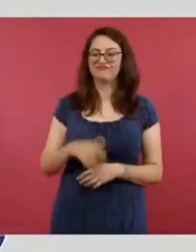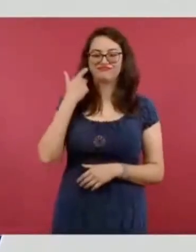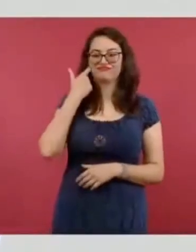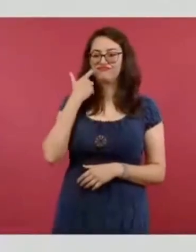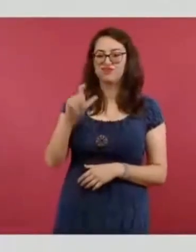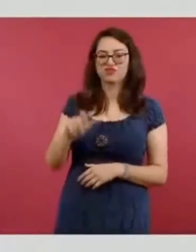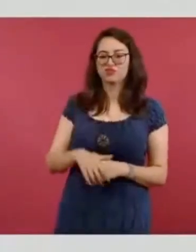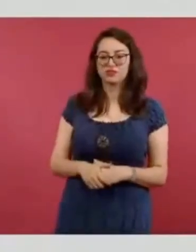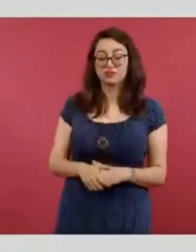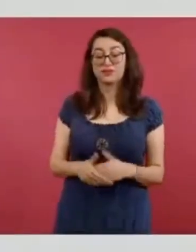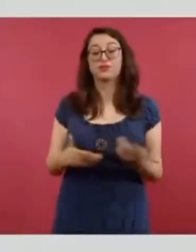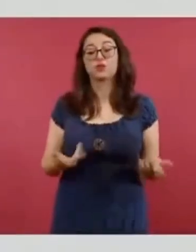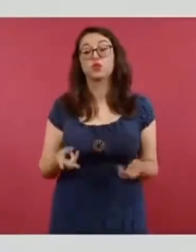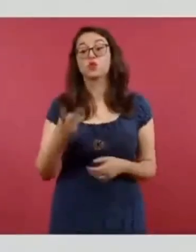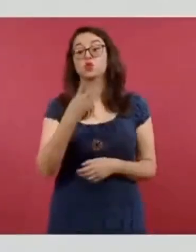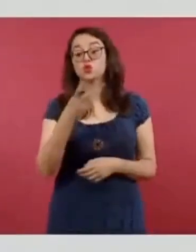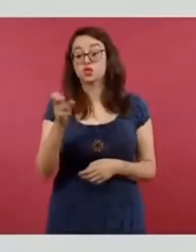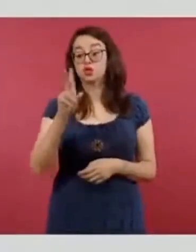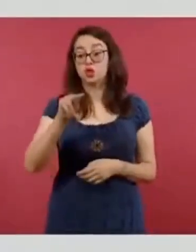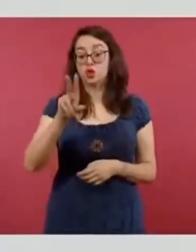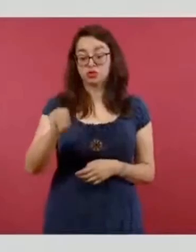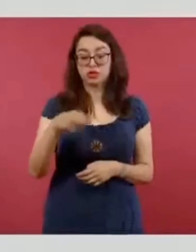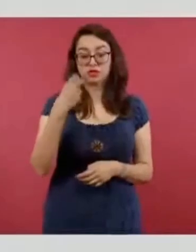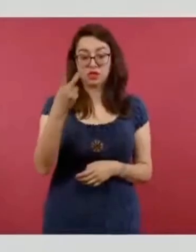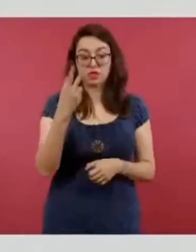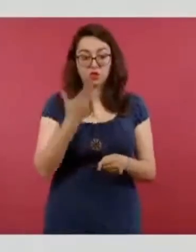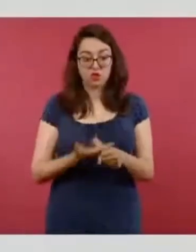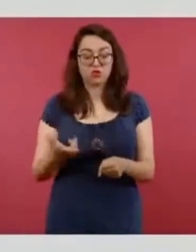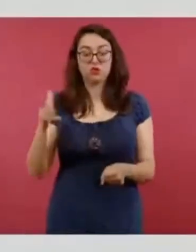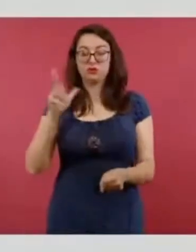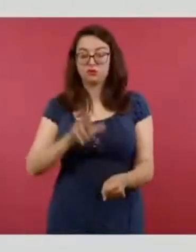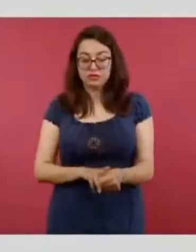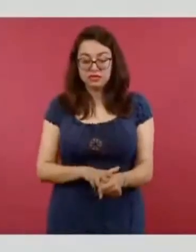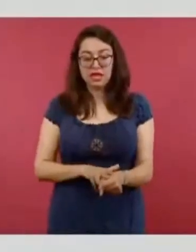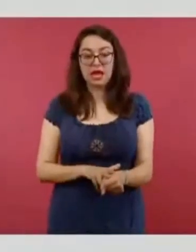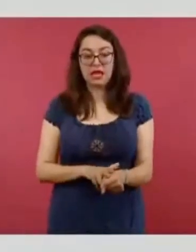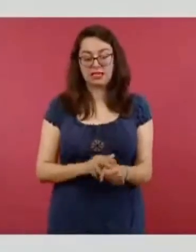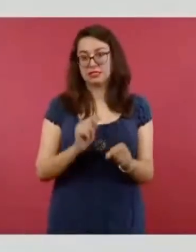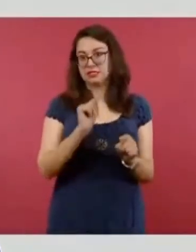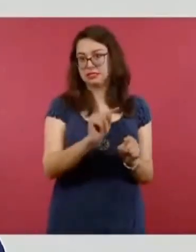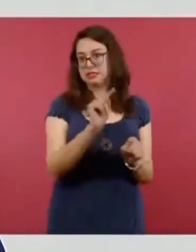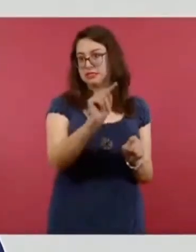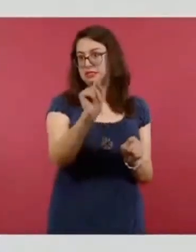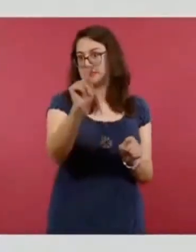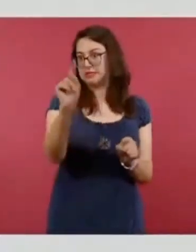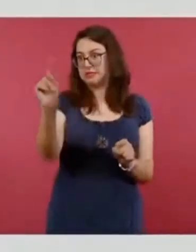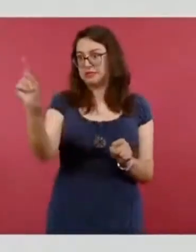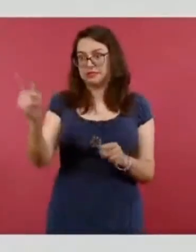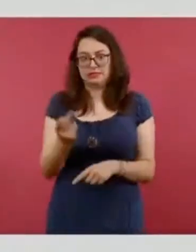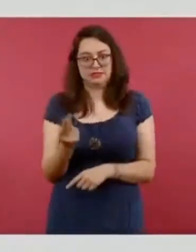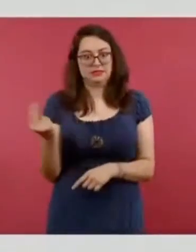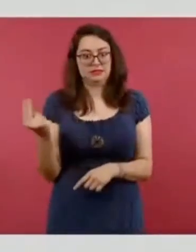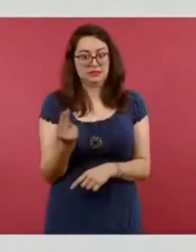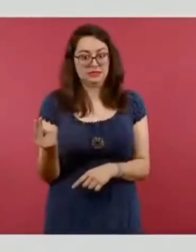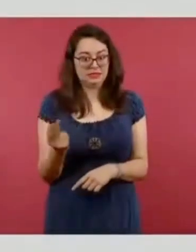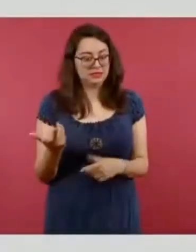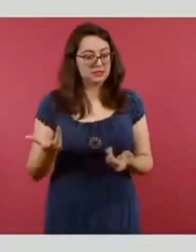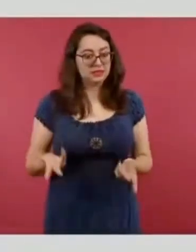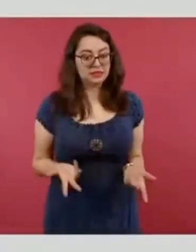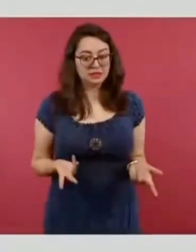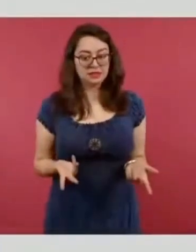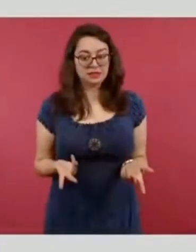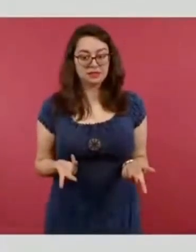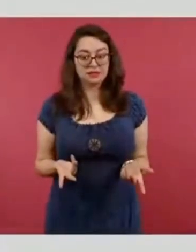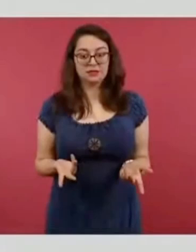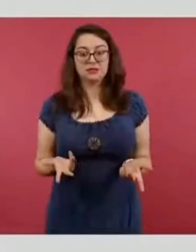estos 282 hospitales que vamos a intervenir de manera prioritaria, lugares en donde se